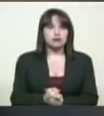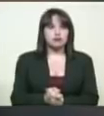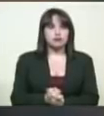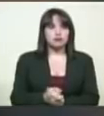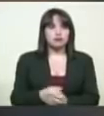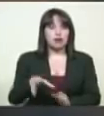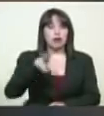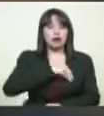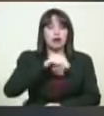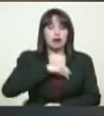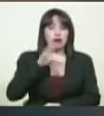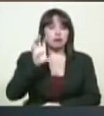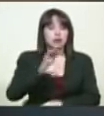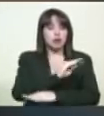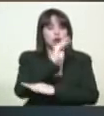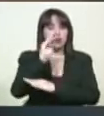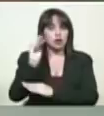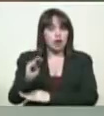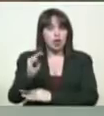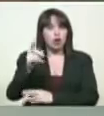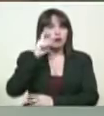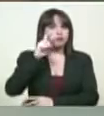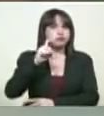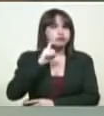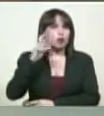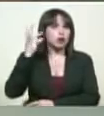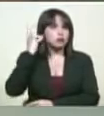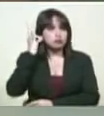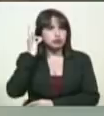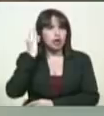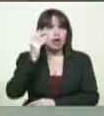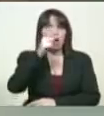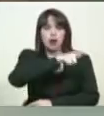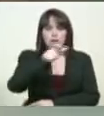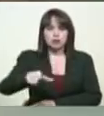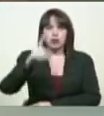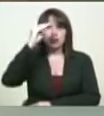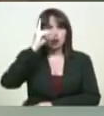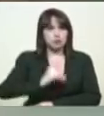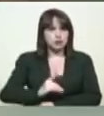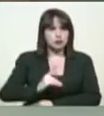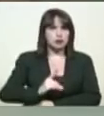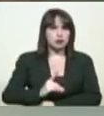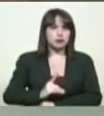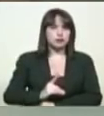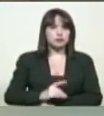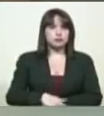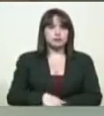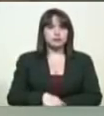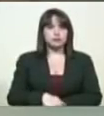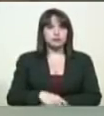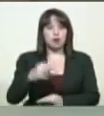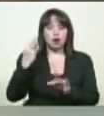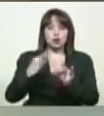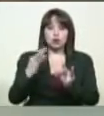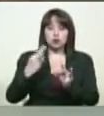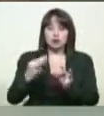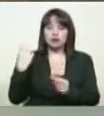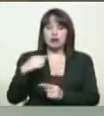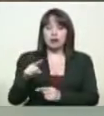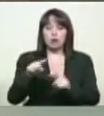la protección a las embarazadas la protección a las personas con alguna discapacidad afortunadamente tenemos el sistema